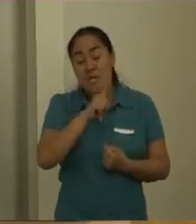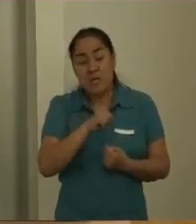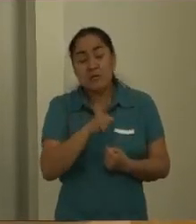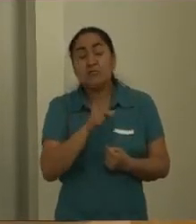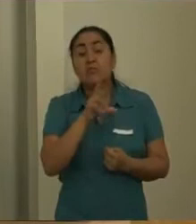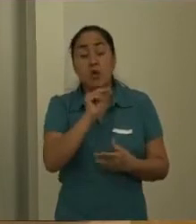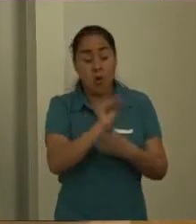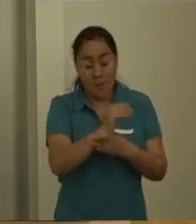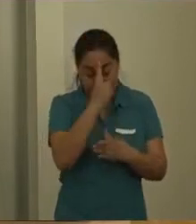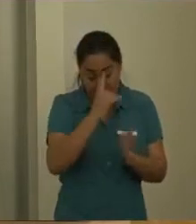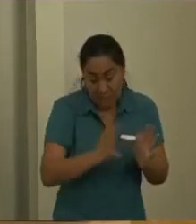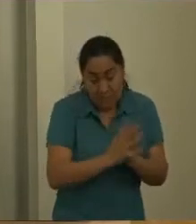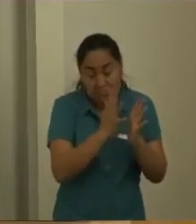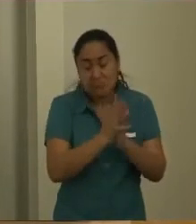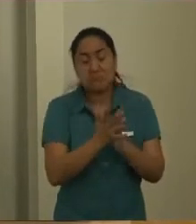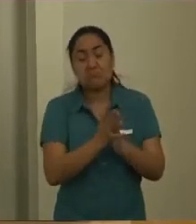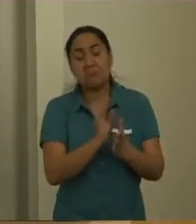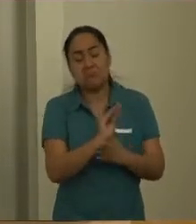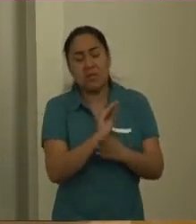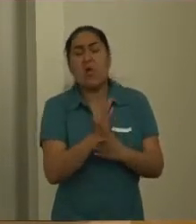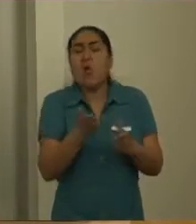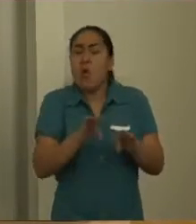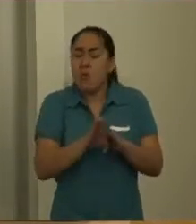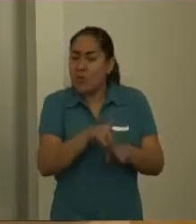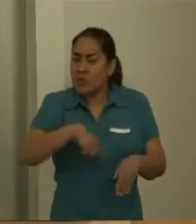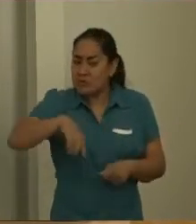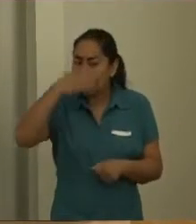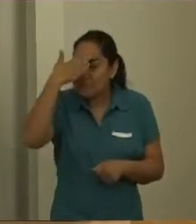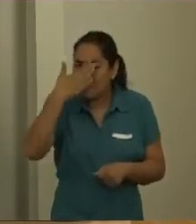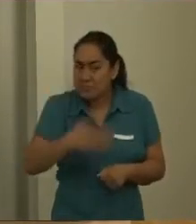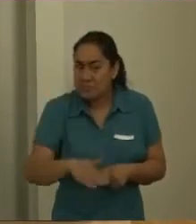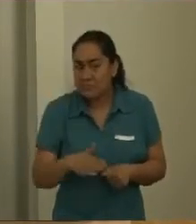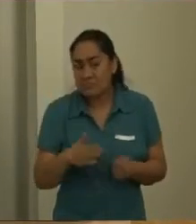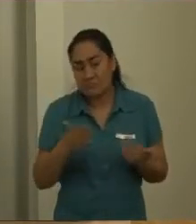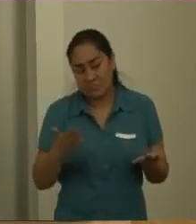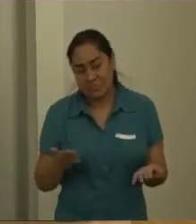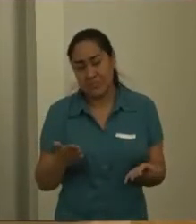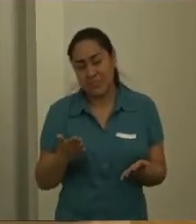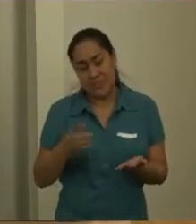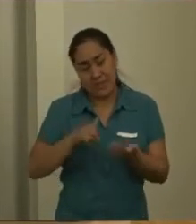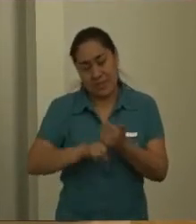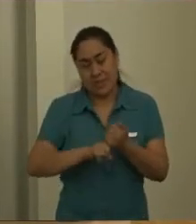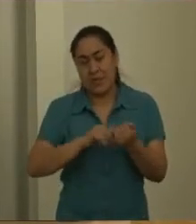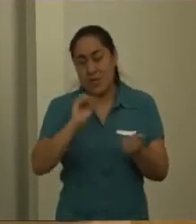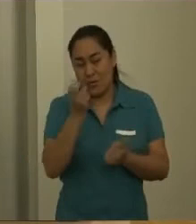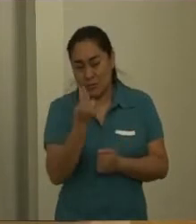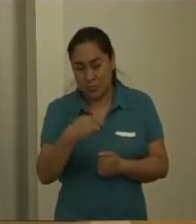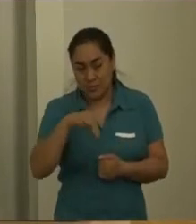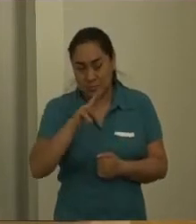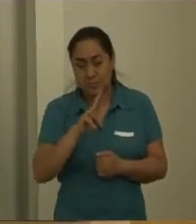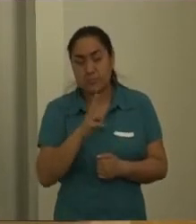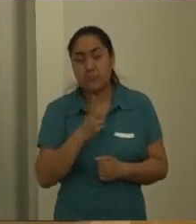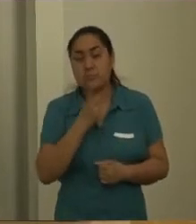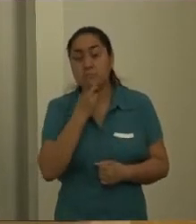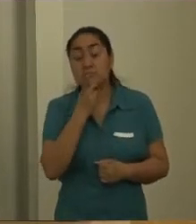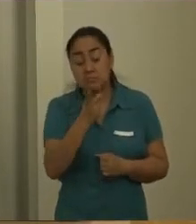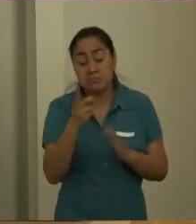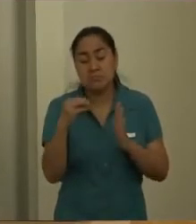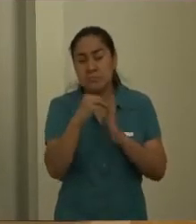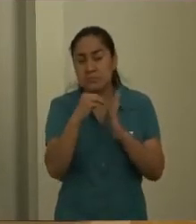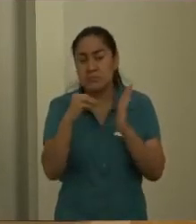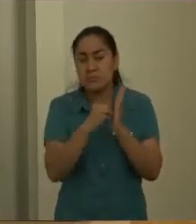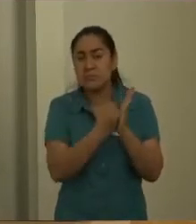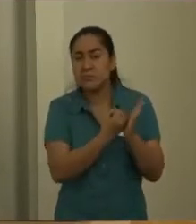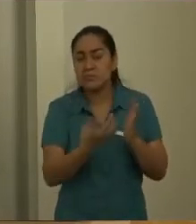participación real como sabemos a nivel de las naciones unidas se establecieron